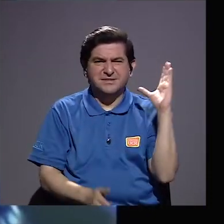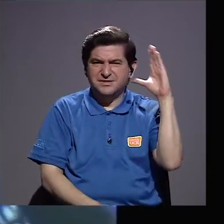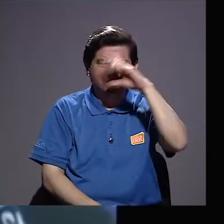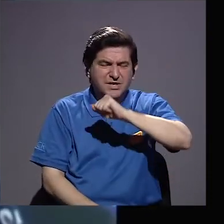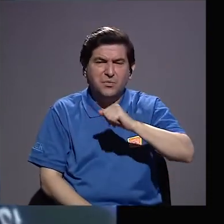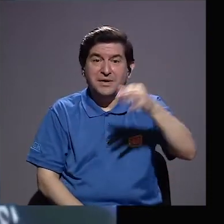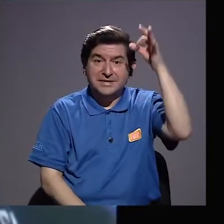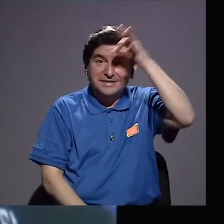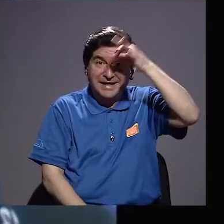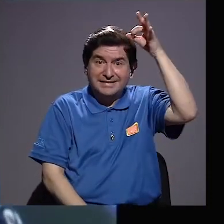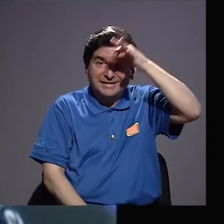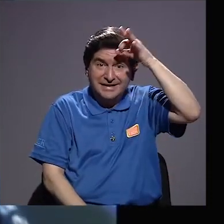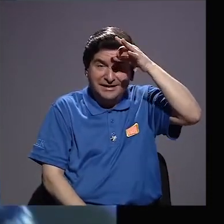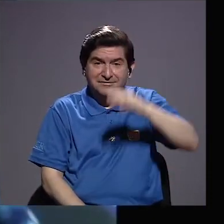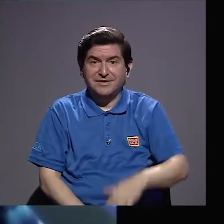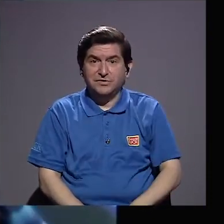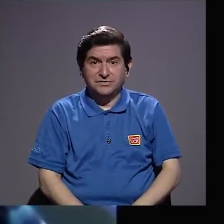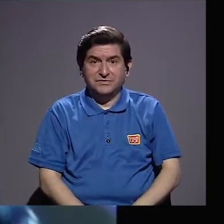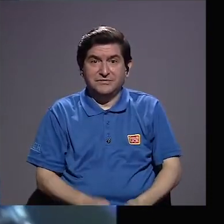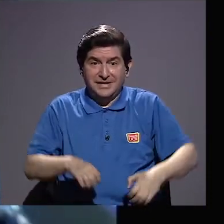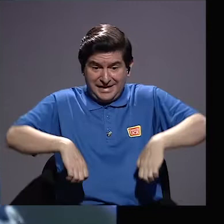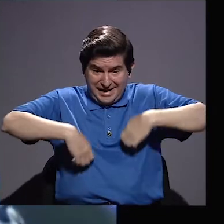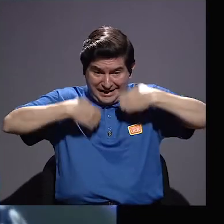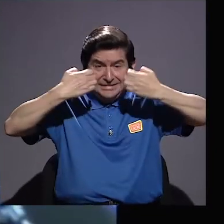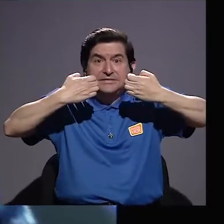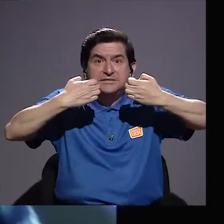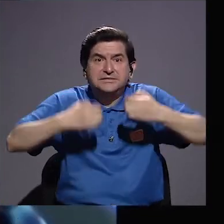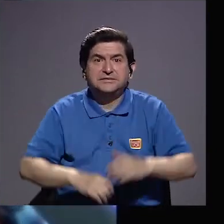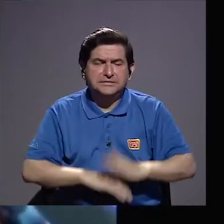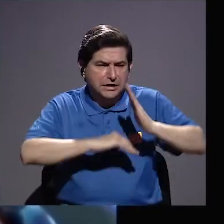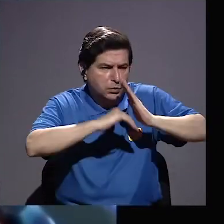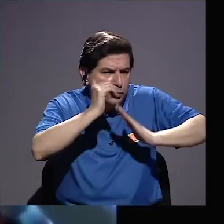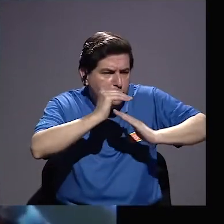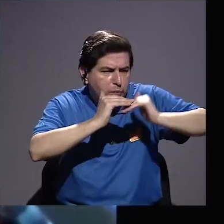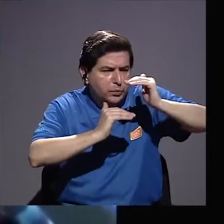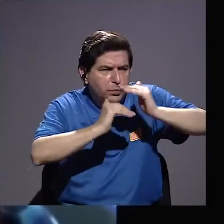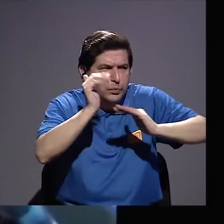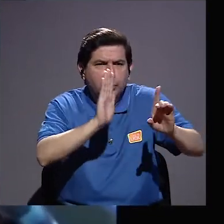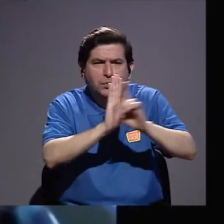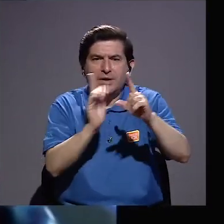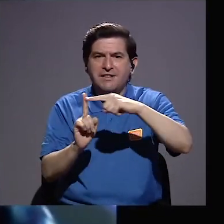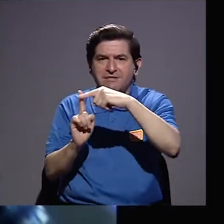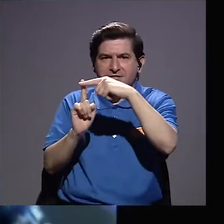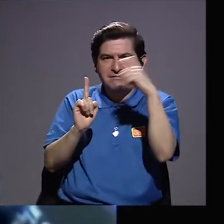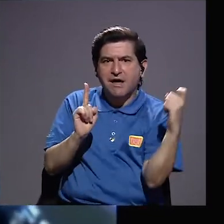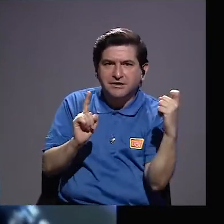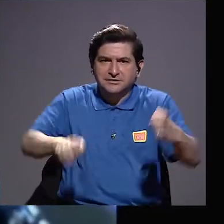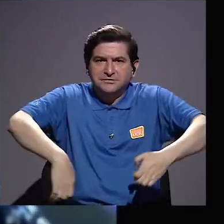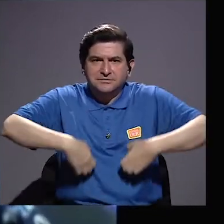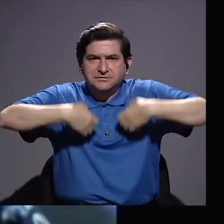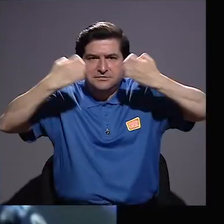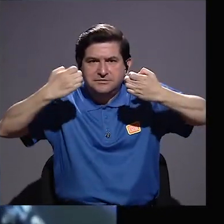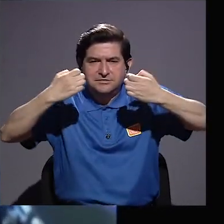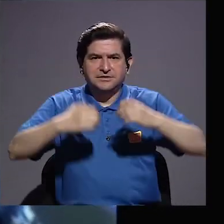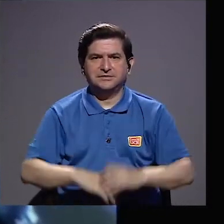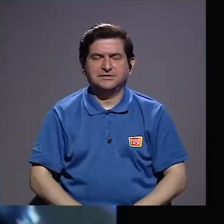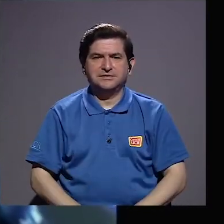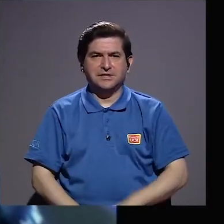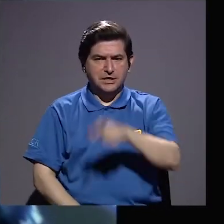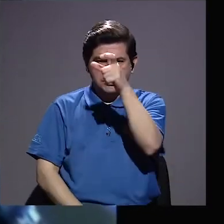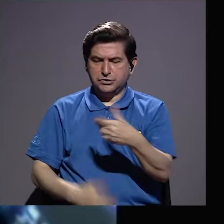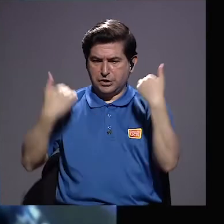que es todo una filosofía que se construye el derecho a partir de que